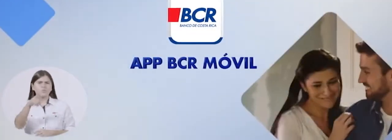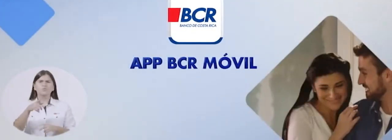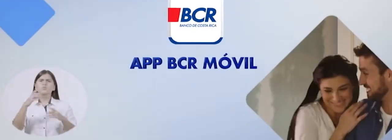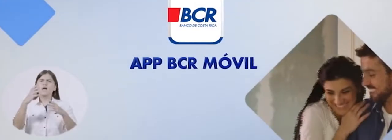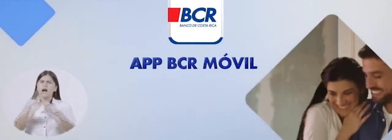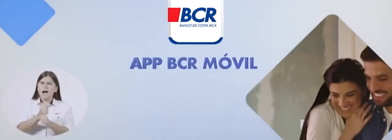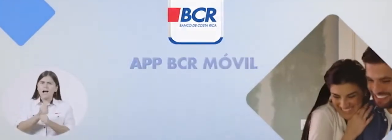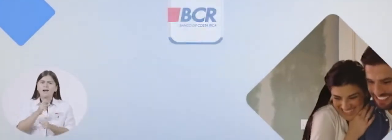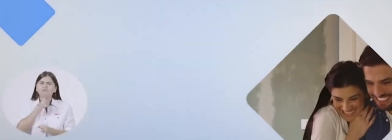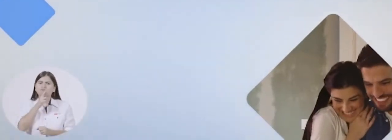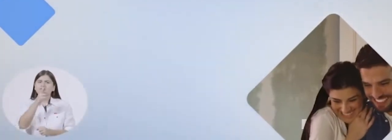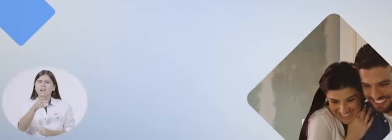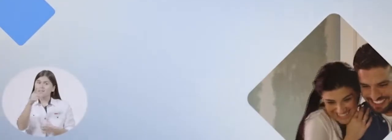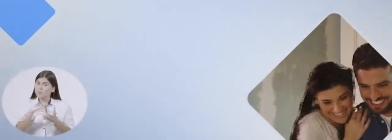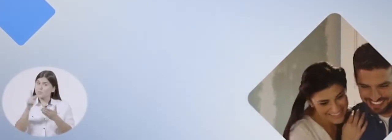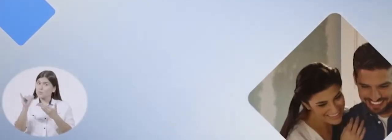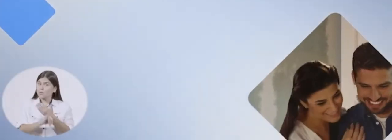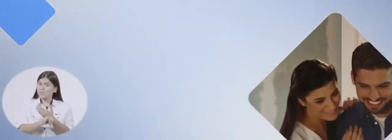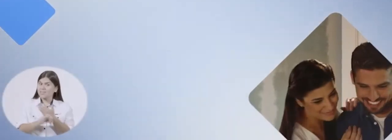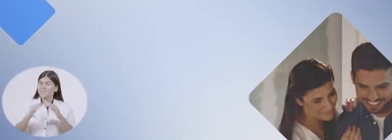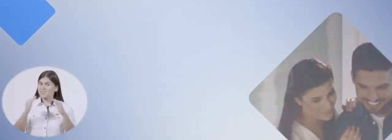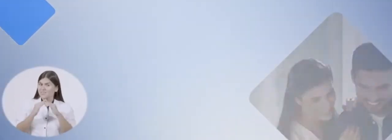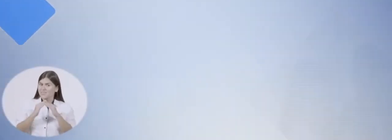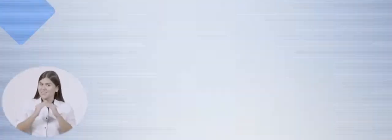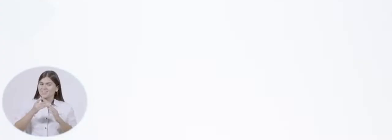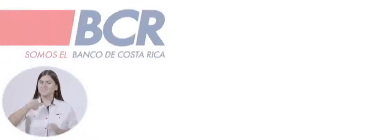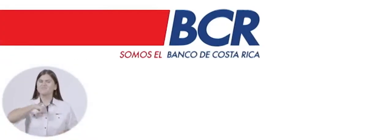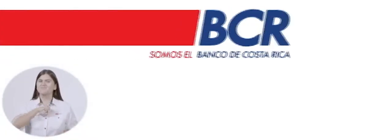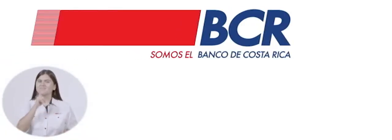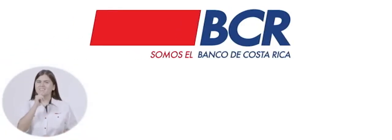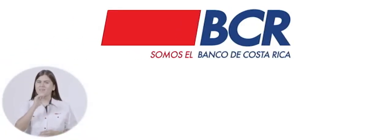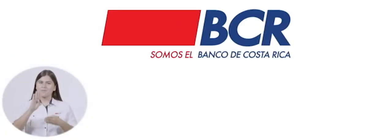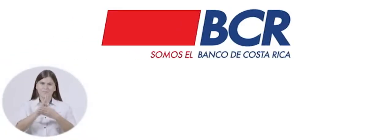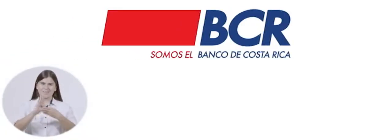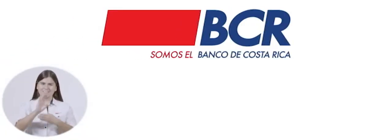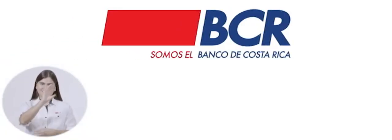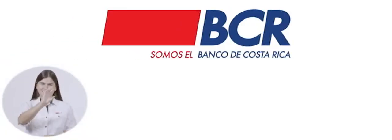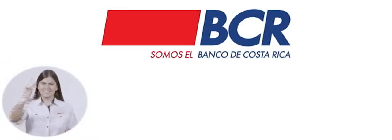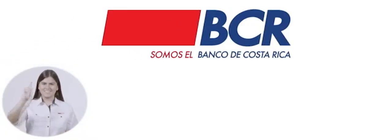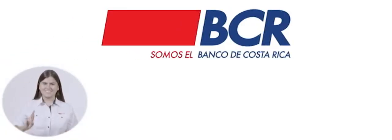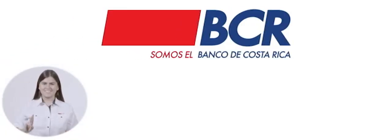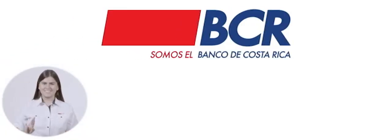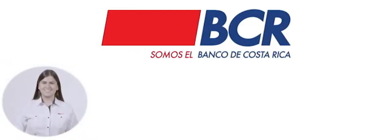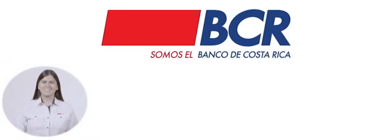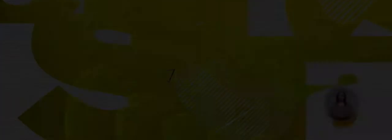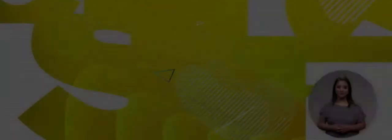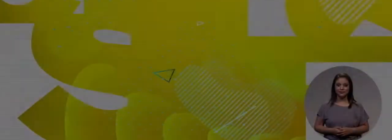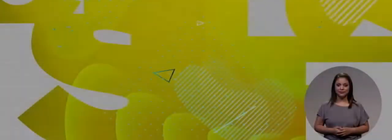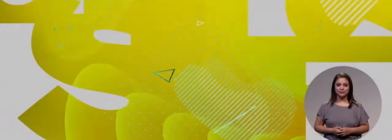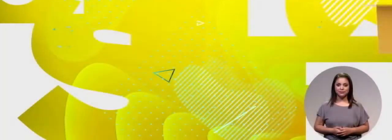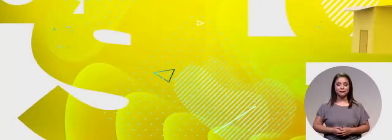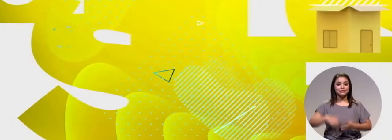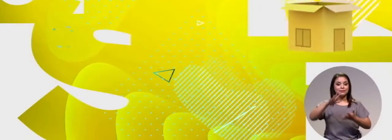y haga realidad su proyecto de vivienda. ¡Somos el Banco de Costa Rica!